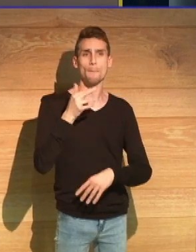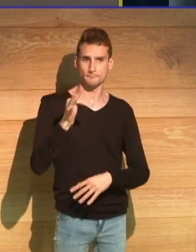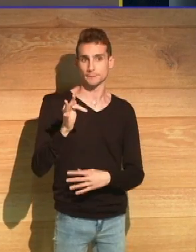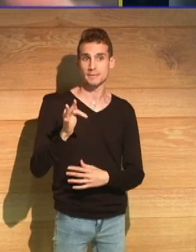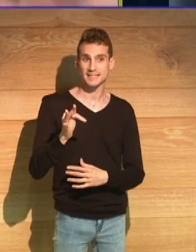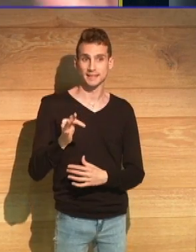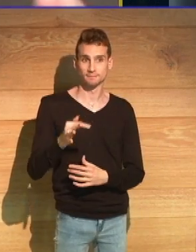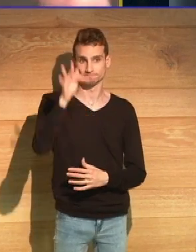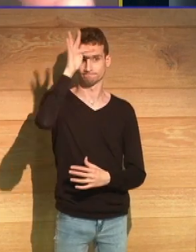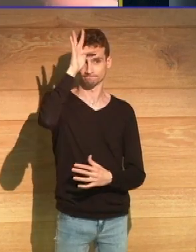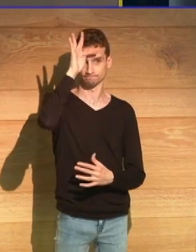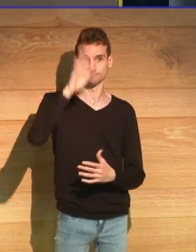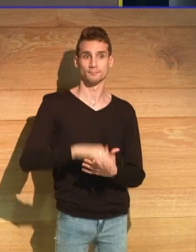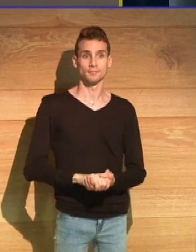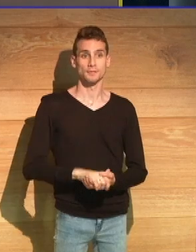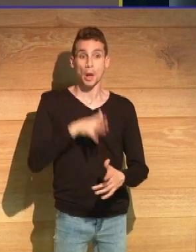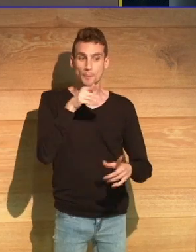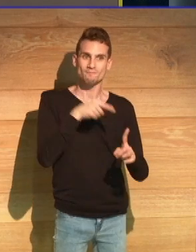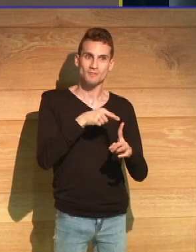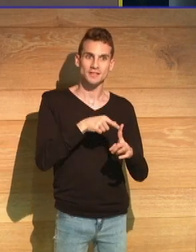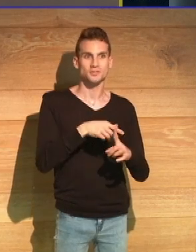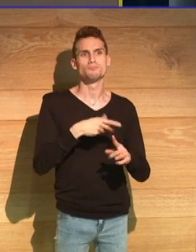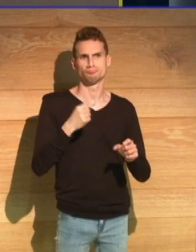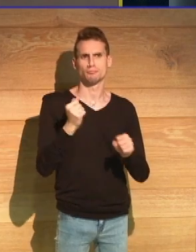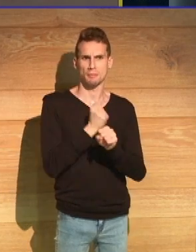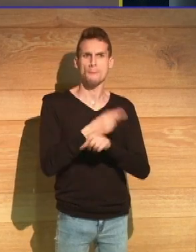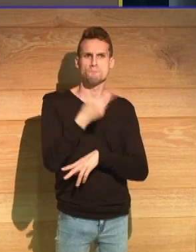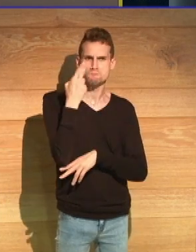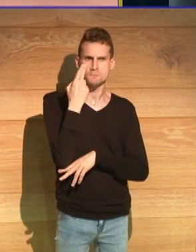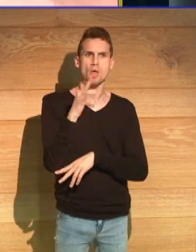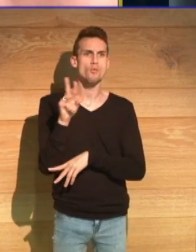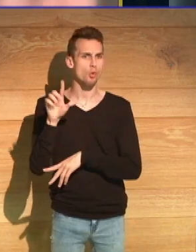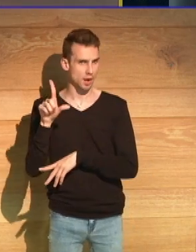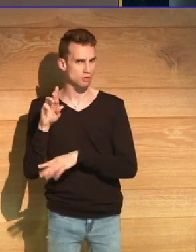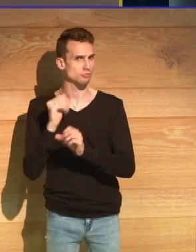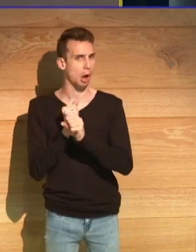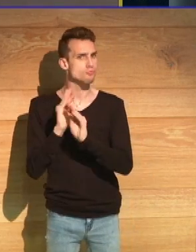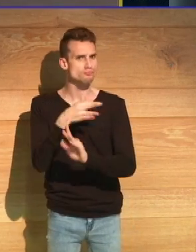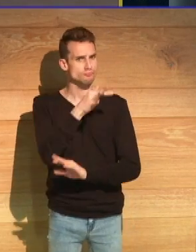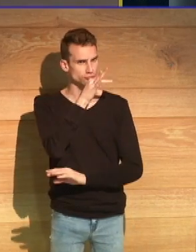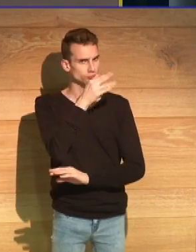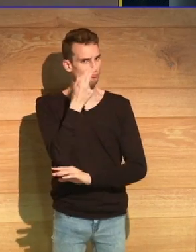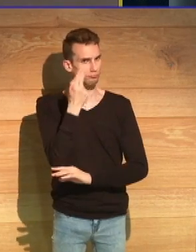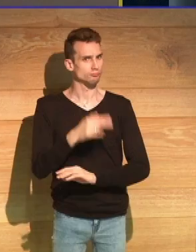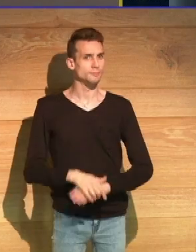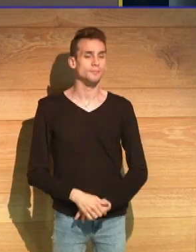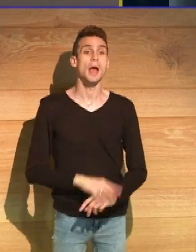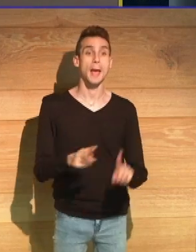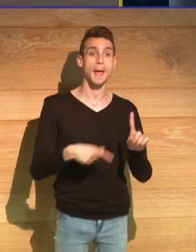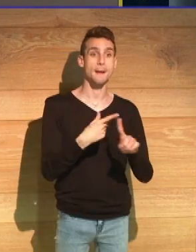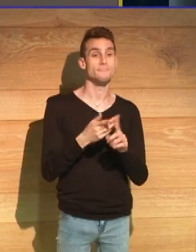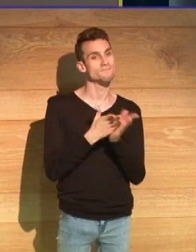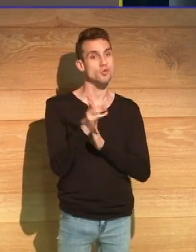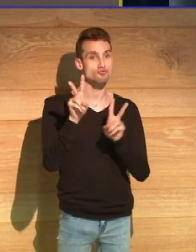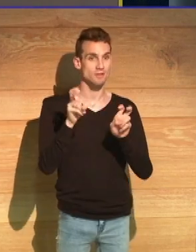optimista, y por esto es muy interesante el trabajo de Buckminster Fuller, y con la nueva versión encontramos la